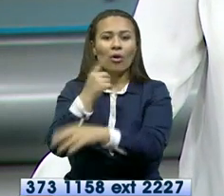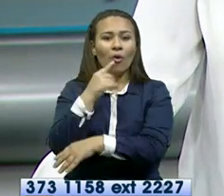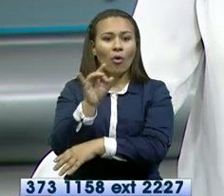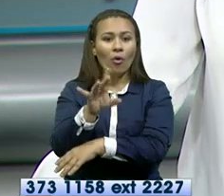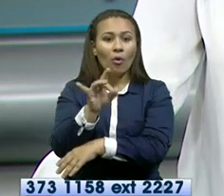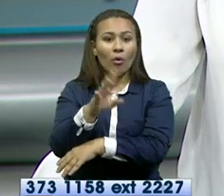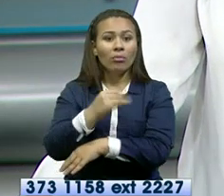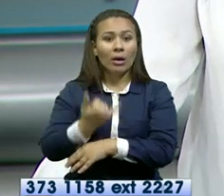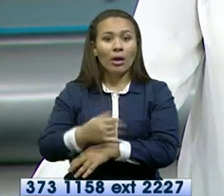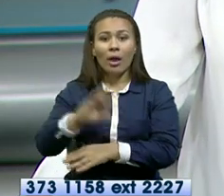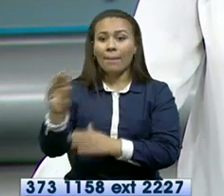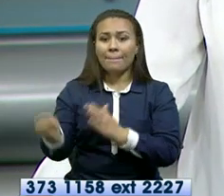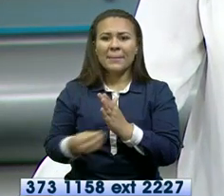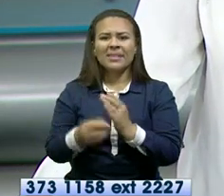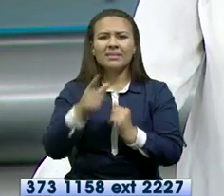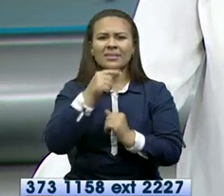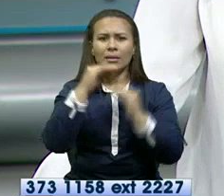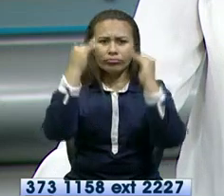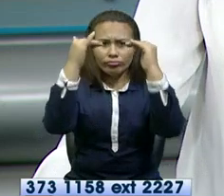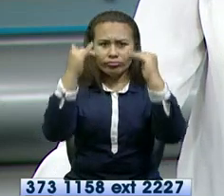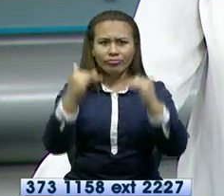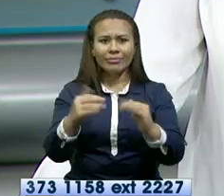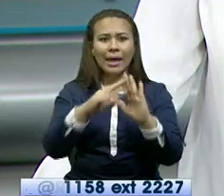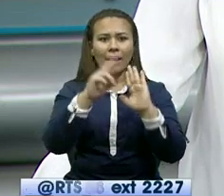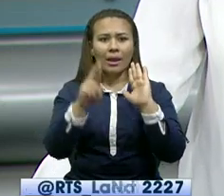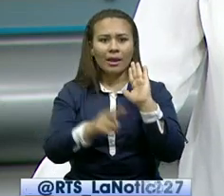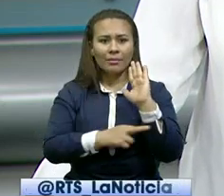han reformulado las categorías y reglamentos.